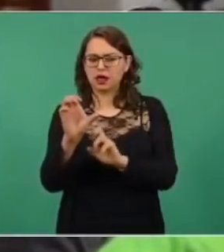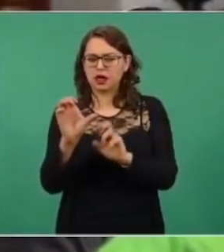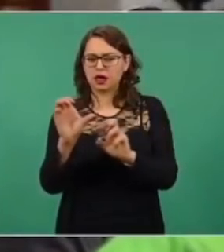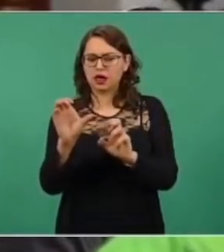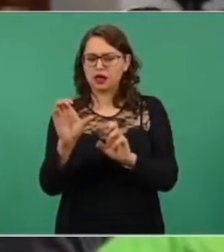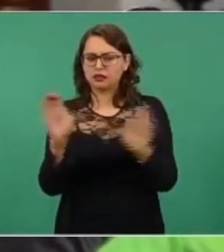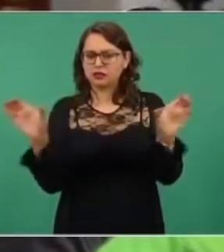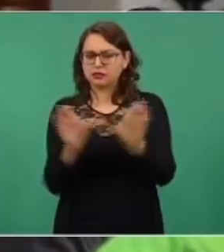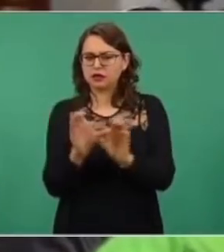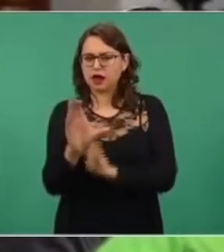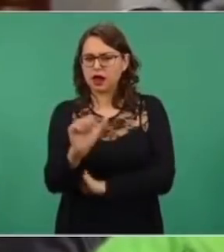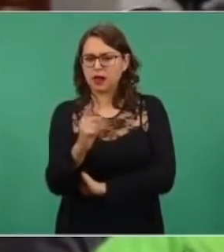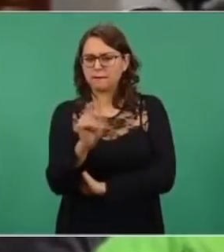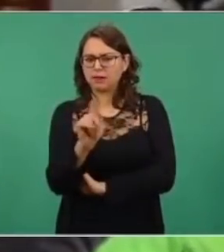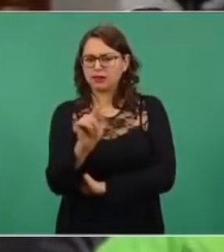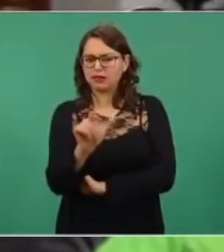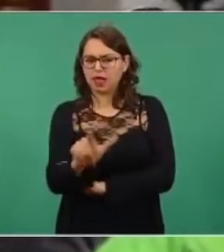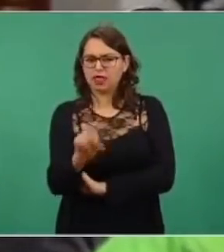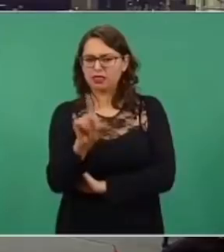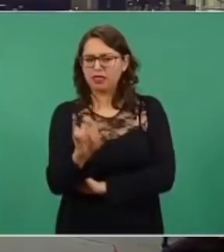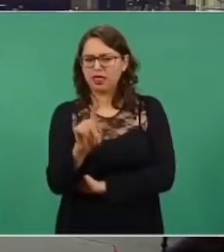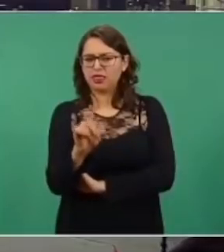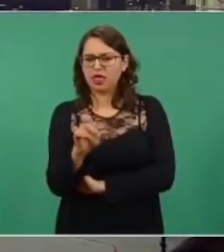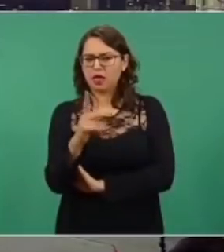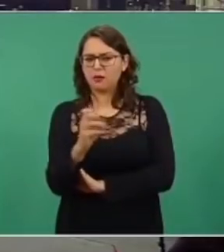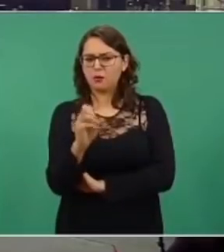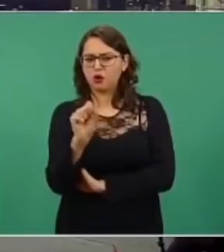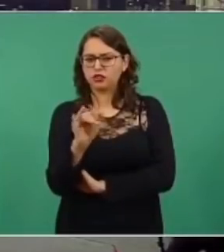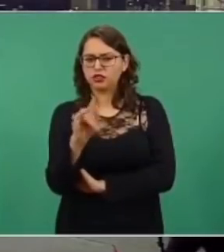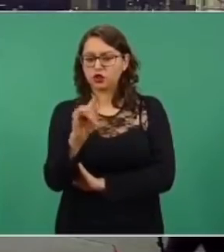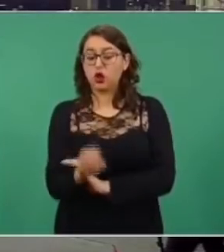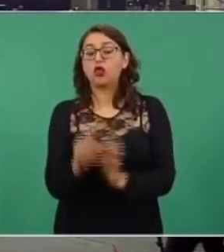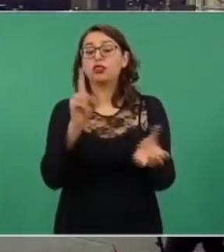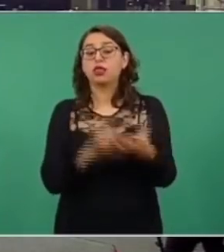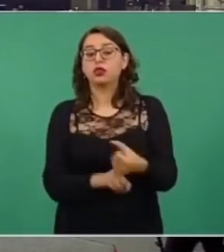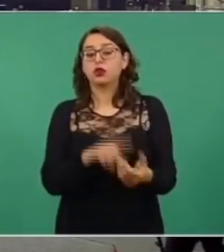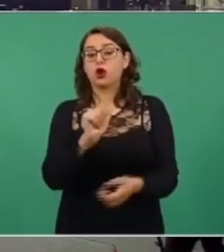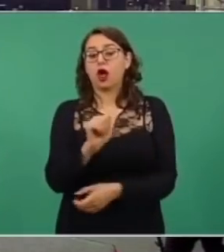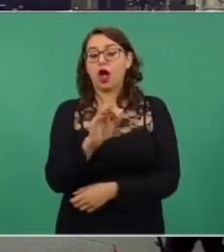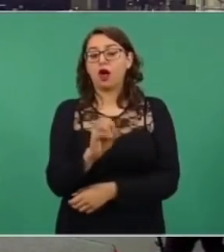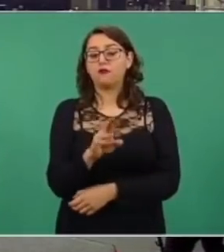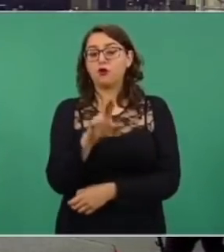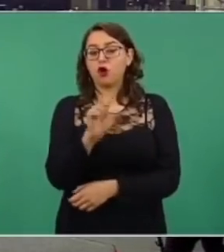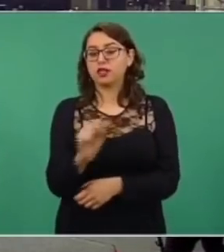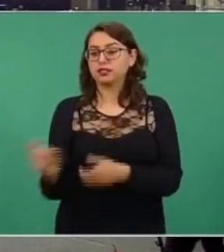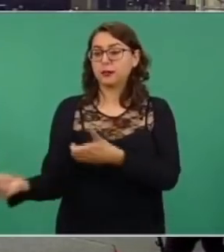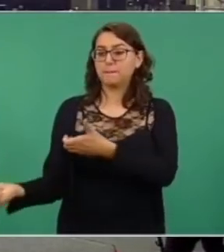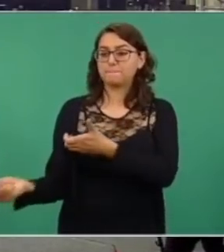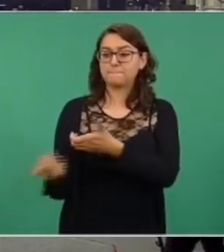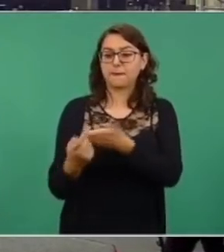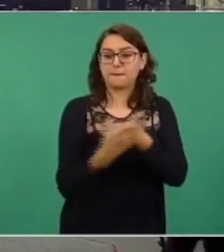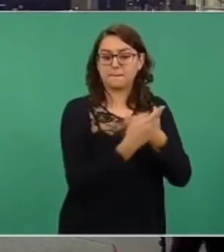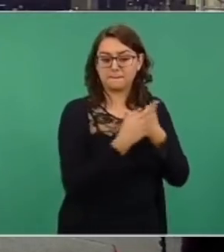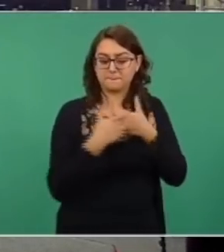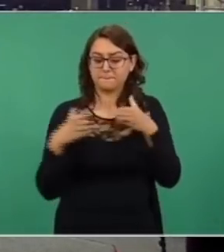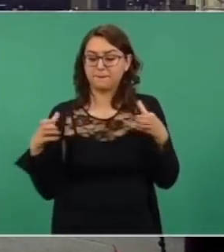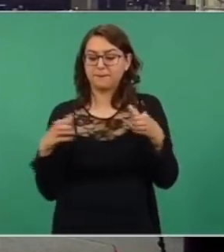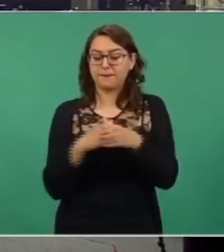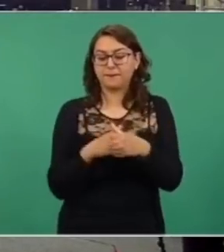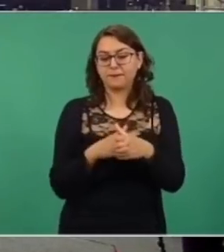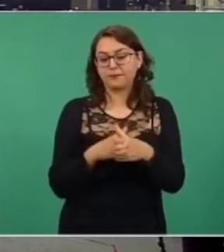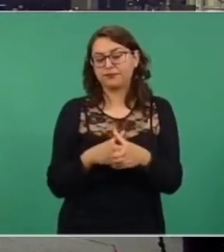con fondos que los trabajadores tienen en las Afores. Viva, por sus siglas, inició